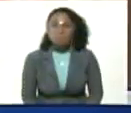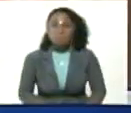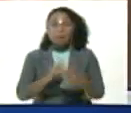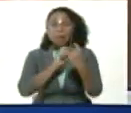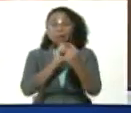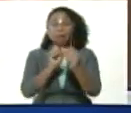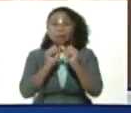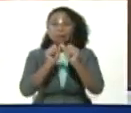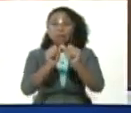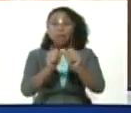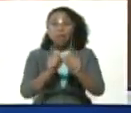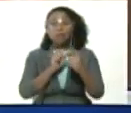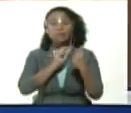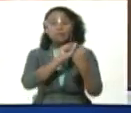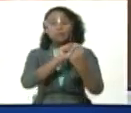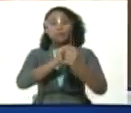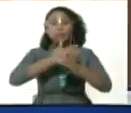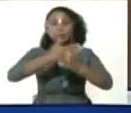en interacción,